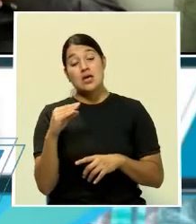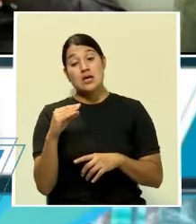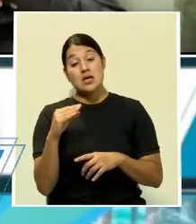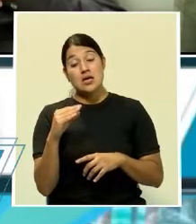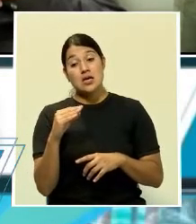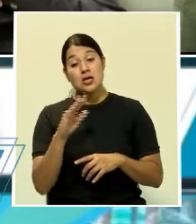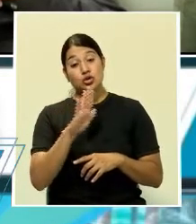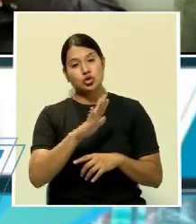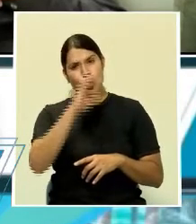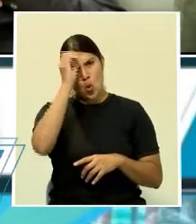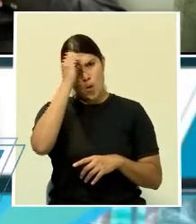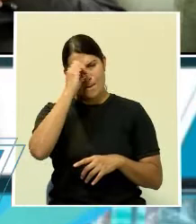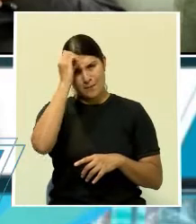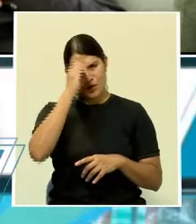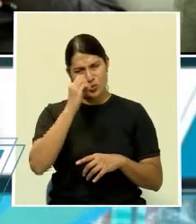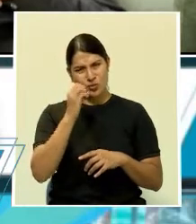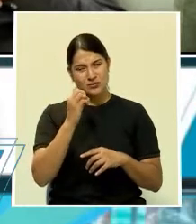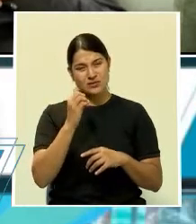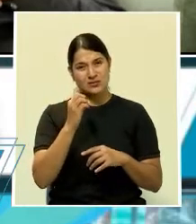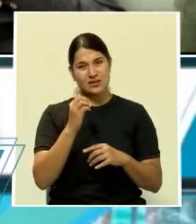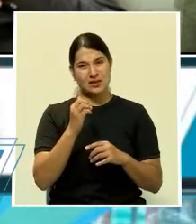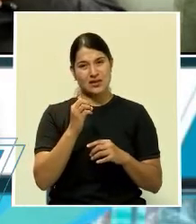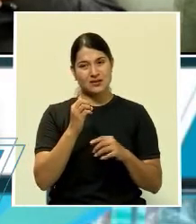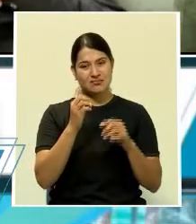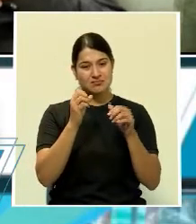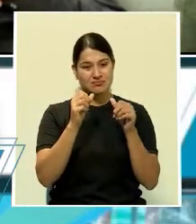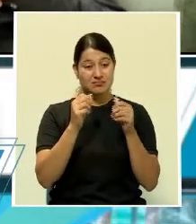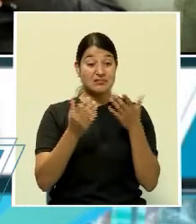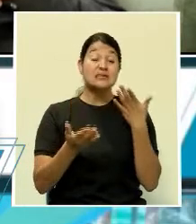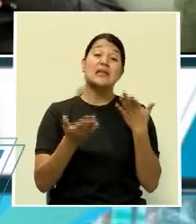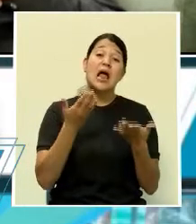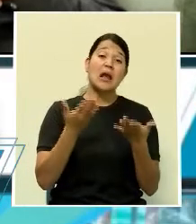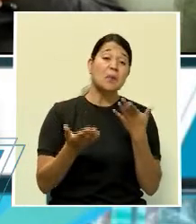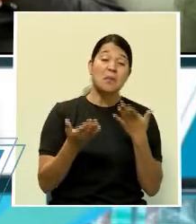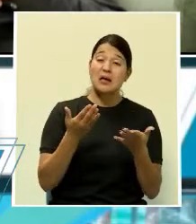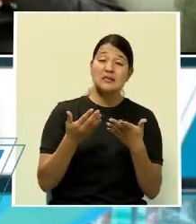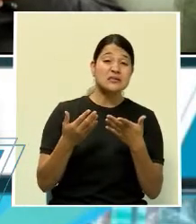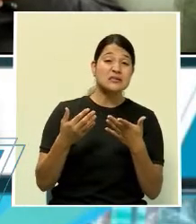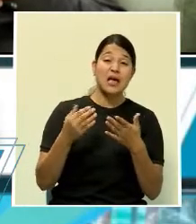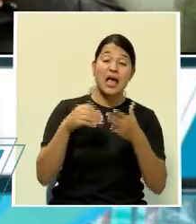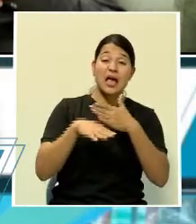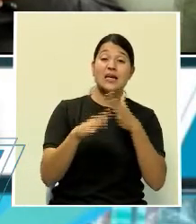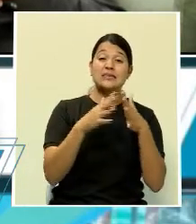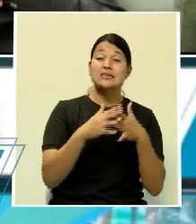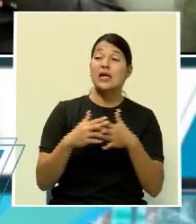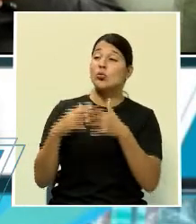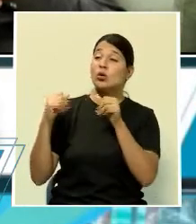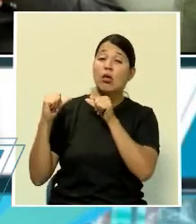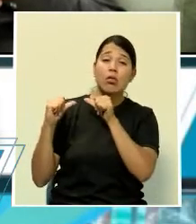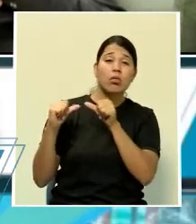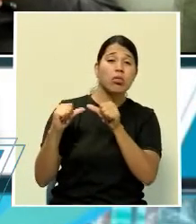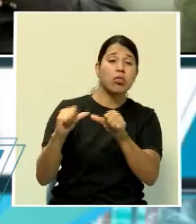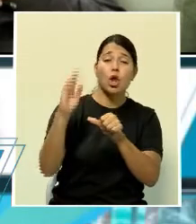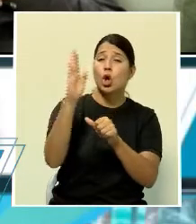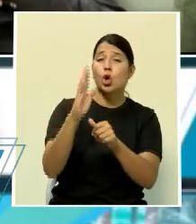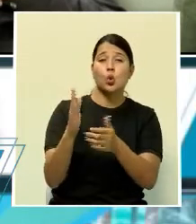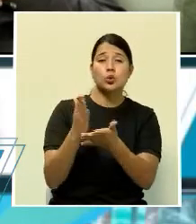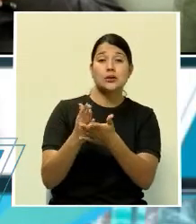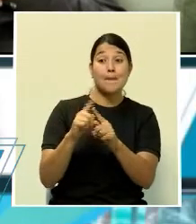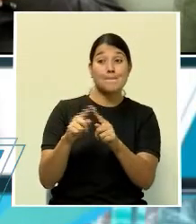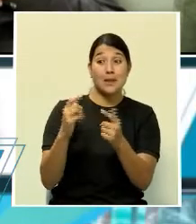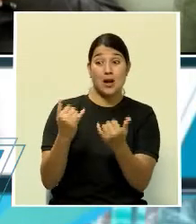de que el tema vuelva, que probablemente continuó durante todo el tiempo y que el tema vuelva a estar hoy